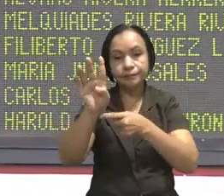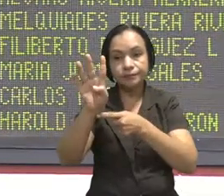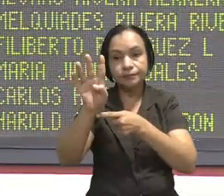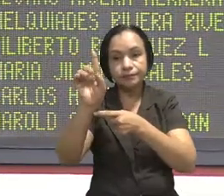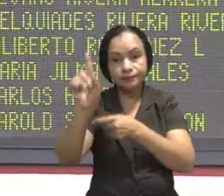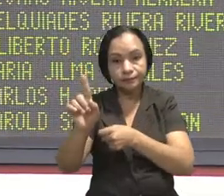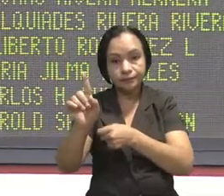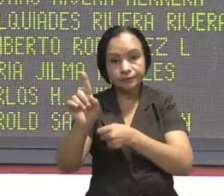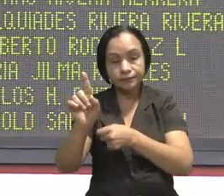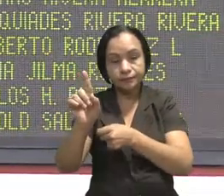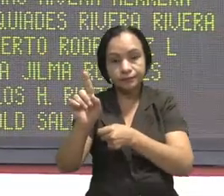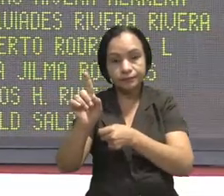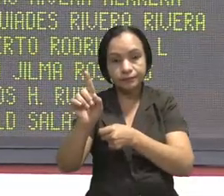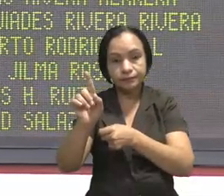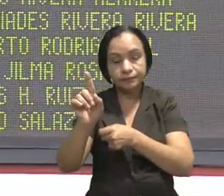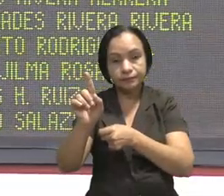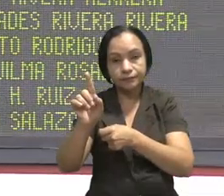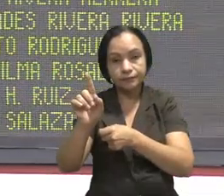1141,